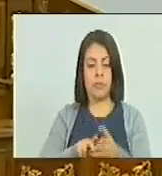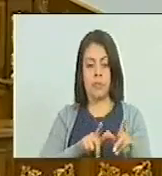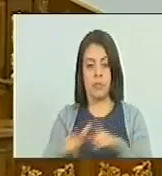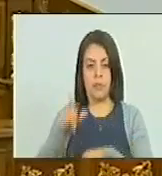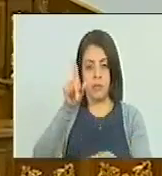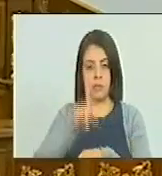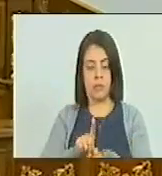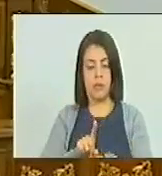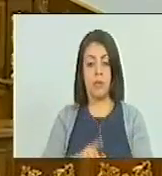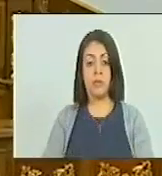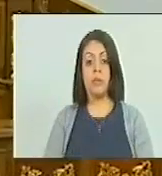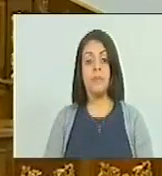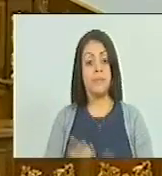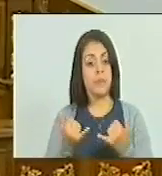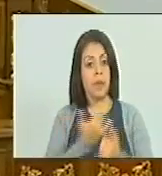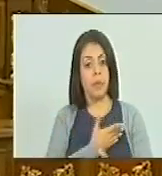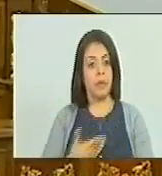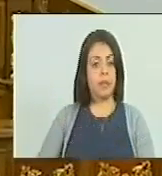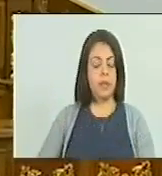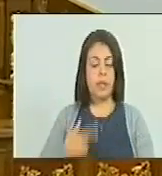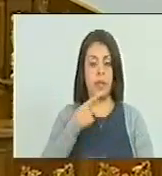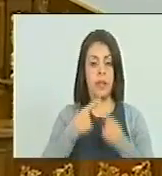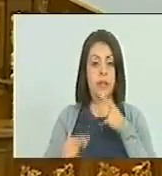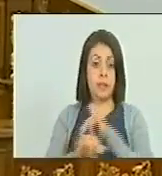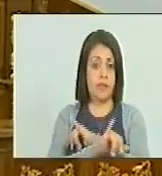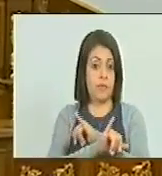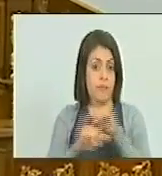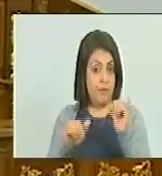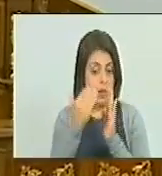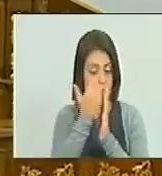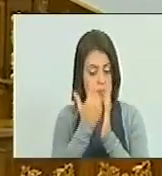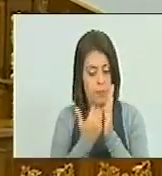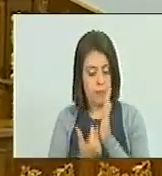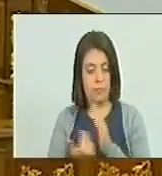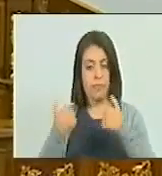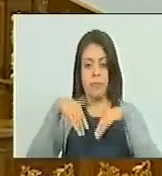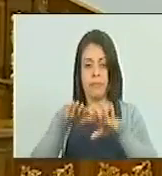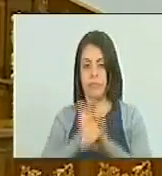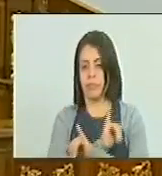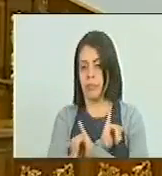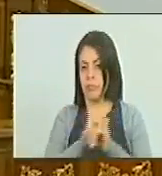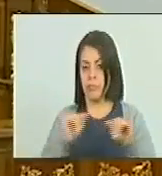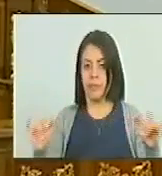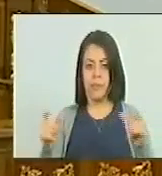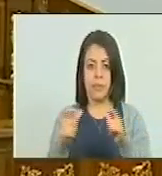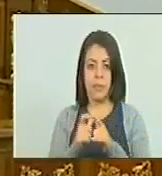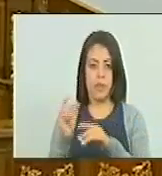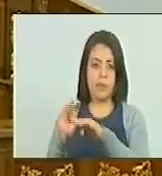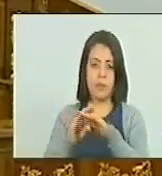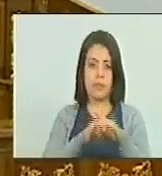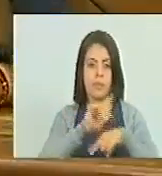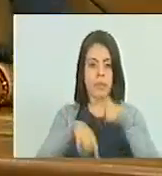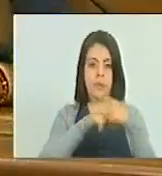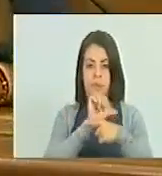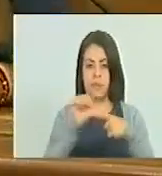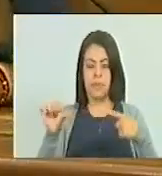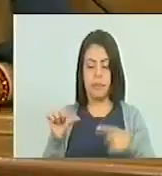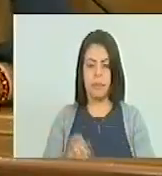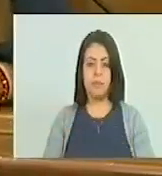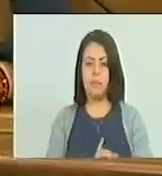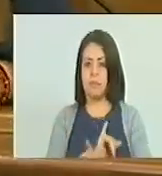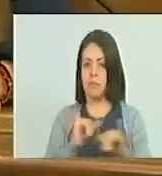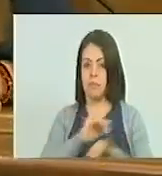por unanimidad. El presidente señaló que agotada la agenda del día, se levanta la sesión ordinaria y convocó para la próxima